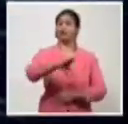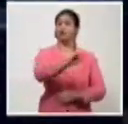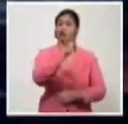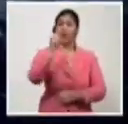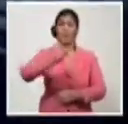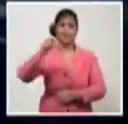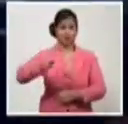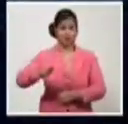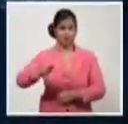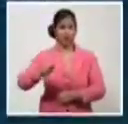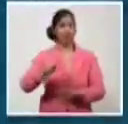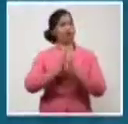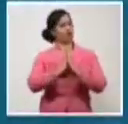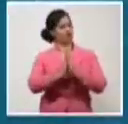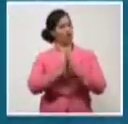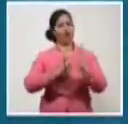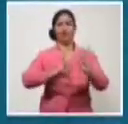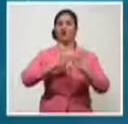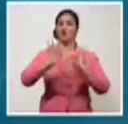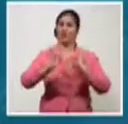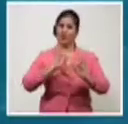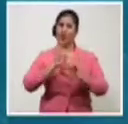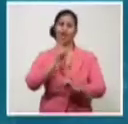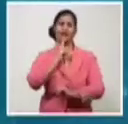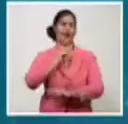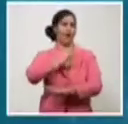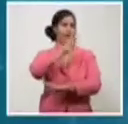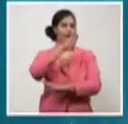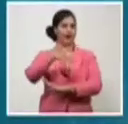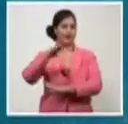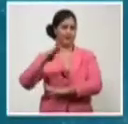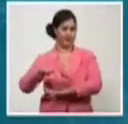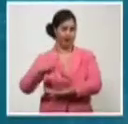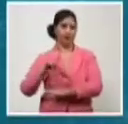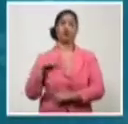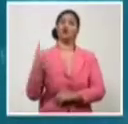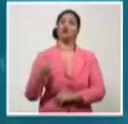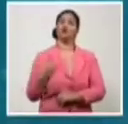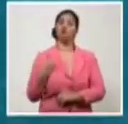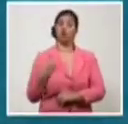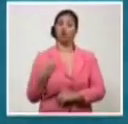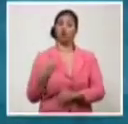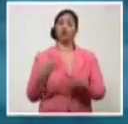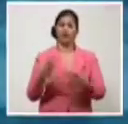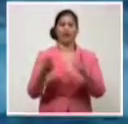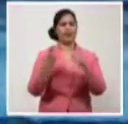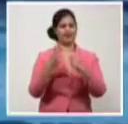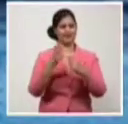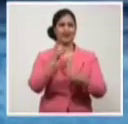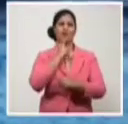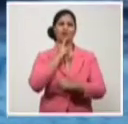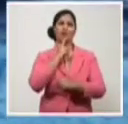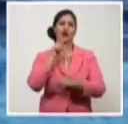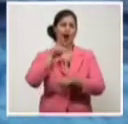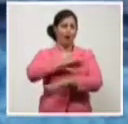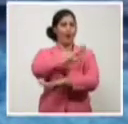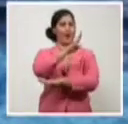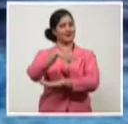deuda con el océano, del que depende la vida en un planeta que más que tierra es agua.